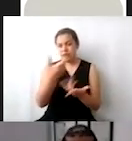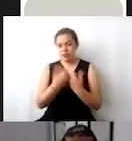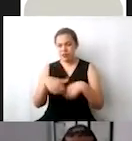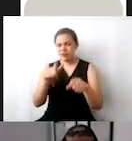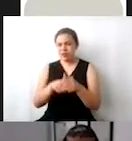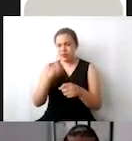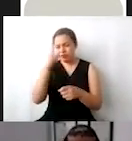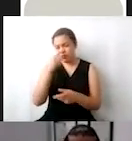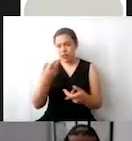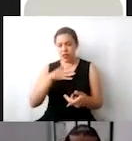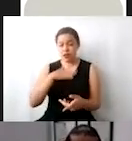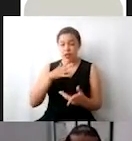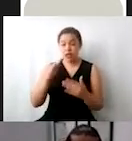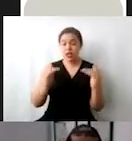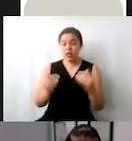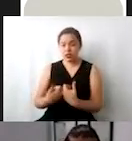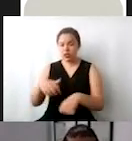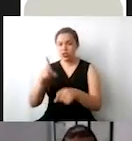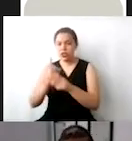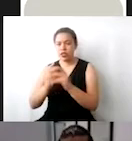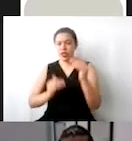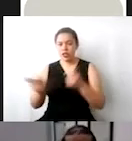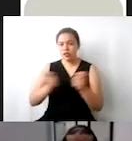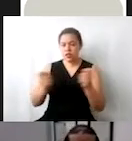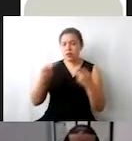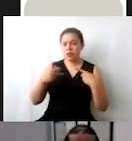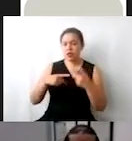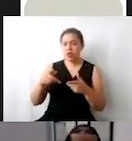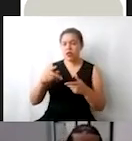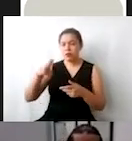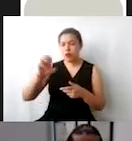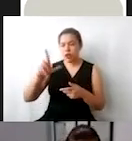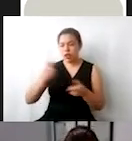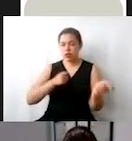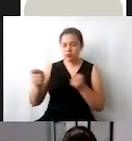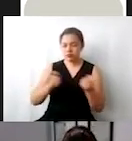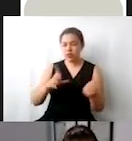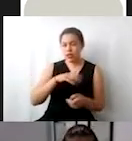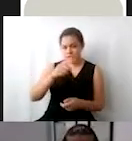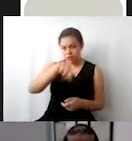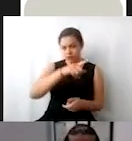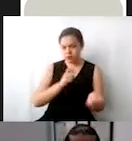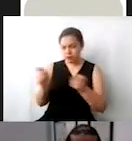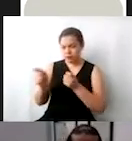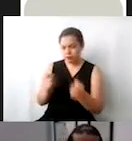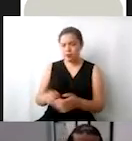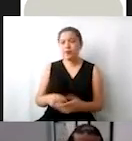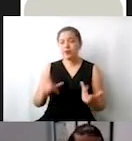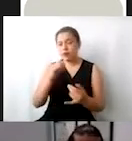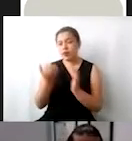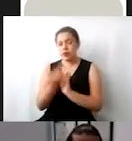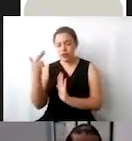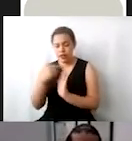las que una misma sociedad mantiene el control de dichas personas morales. Sin embargo, eso también sigue la regla